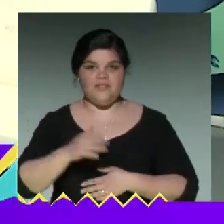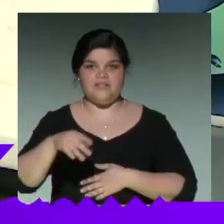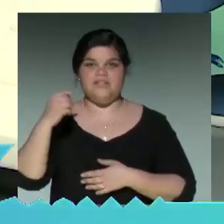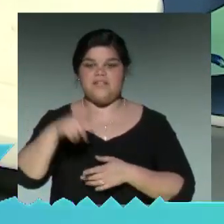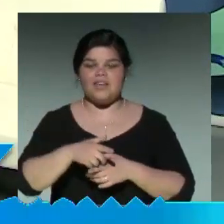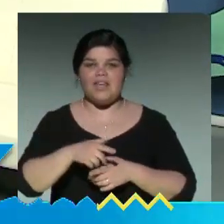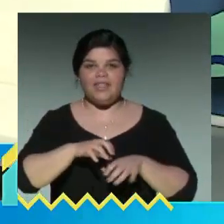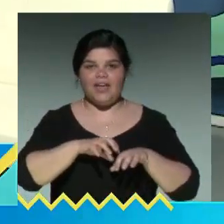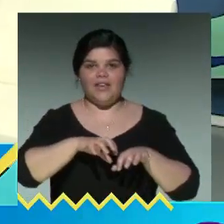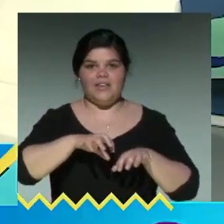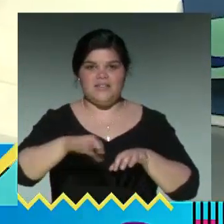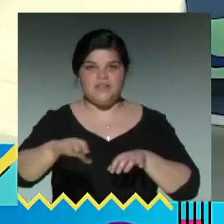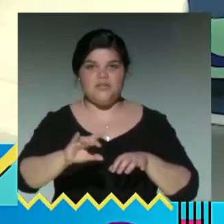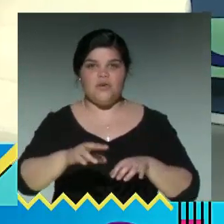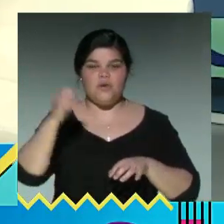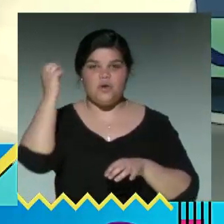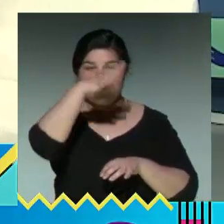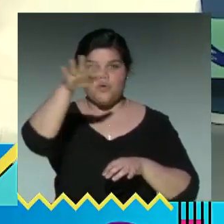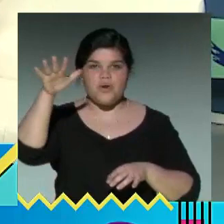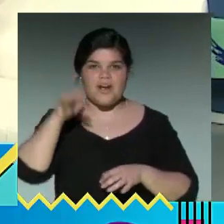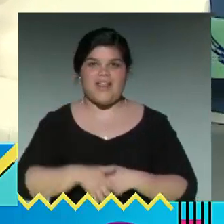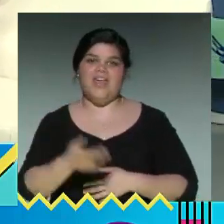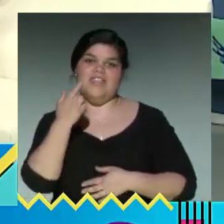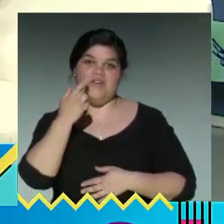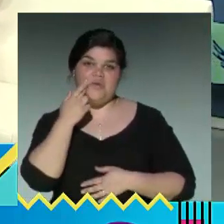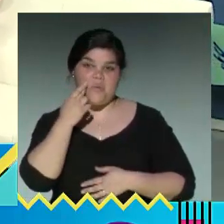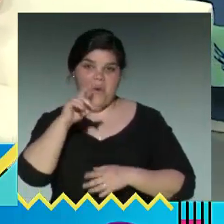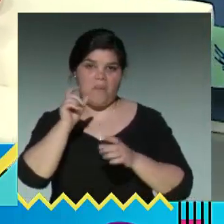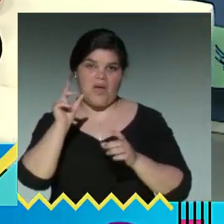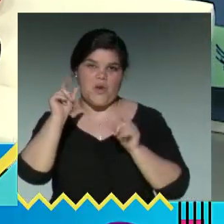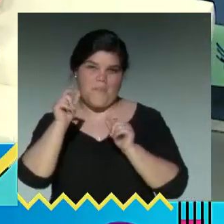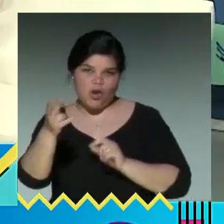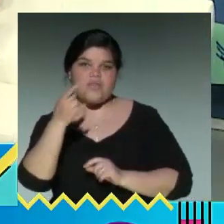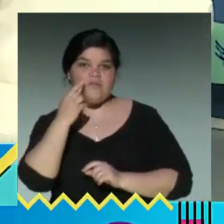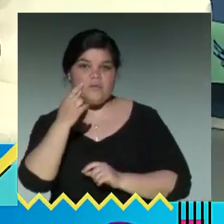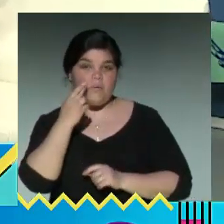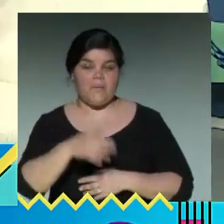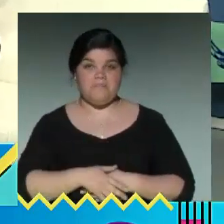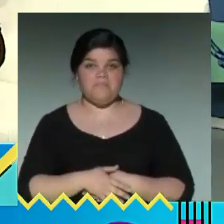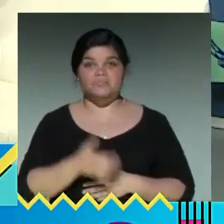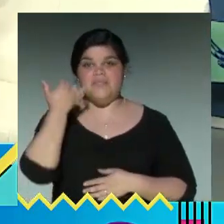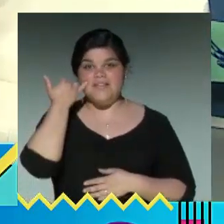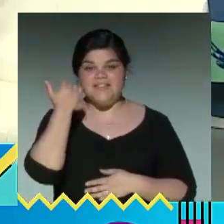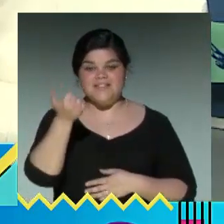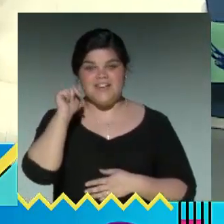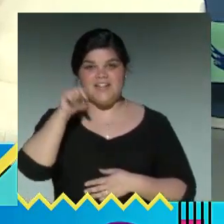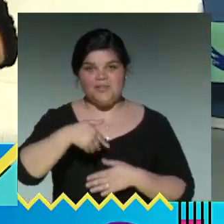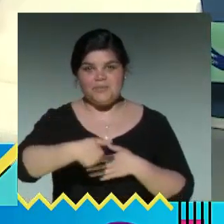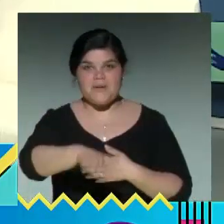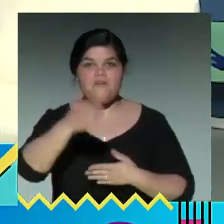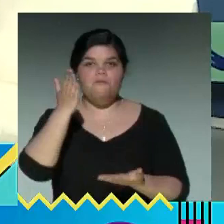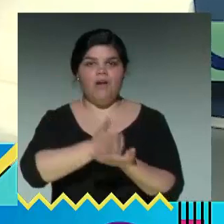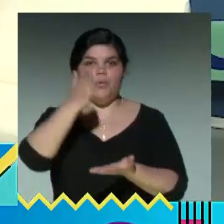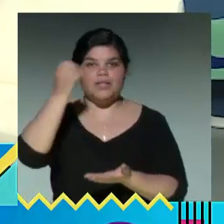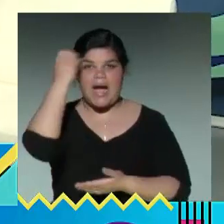la 11ª del Mercosur, ¿sí? Así que bueno, unas jornadas que se van a realizar en la Facultad de Ciencias